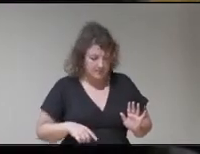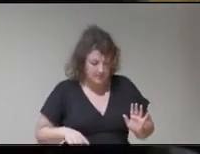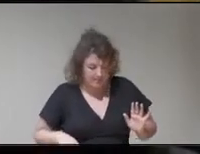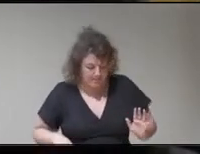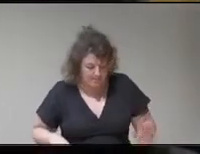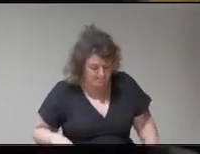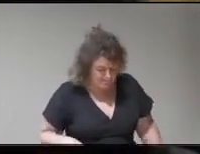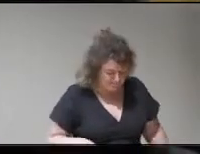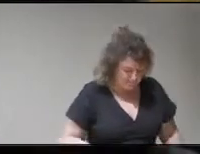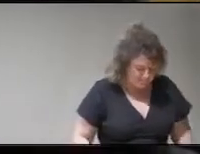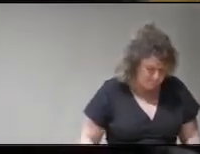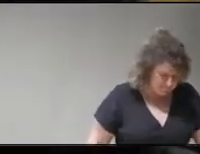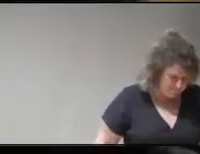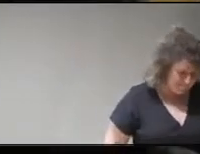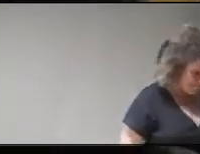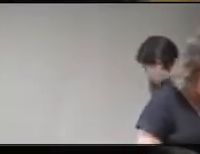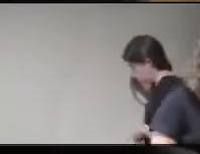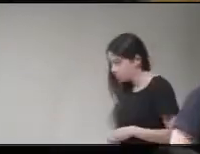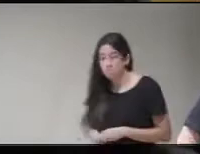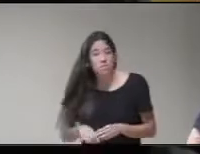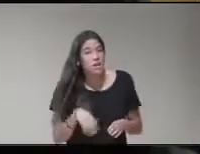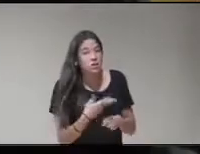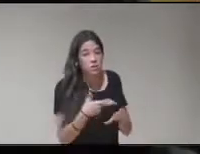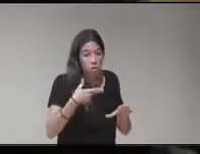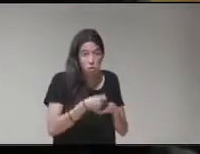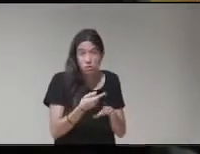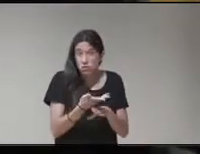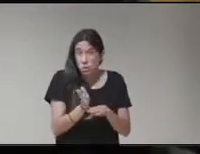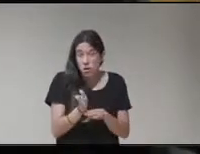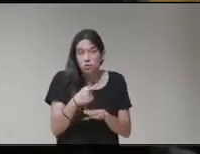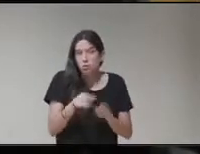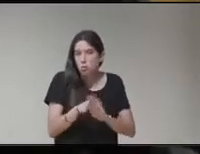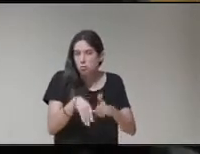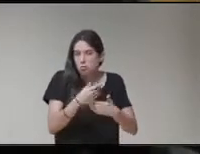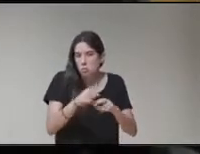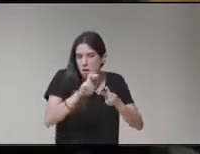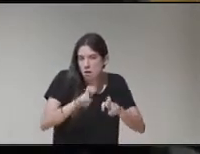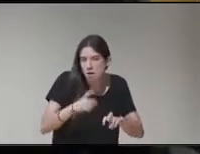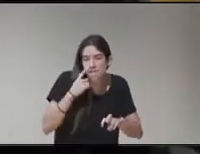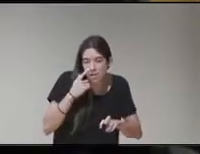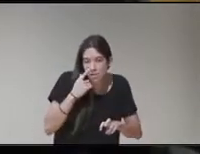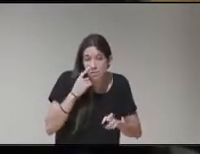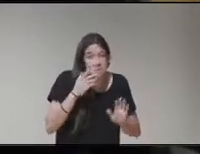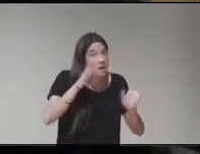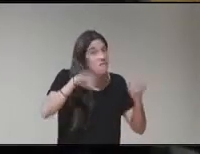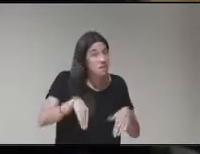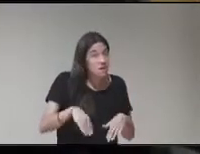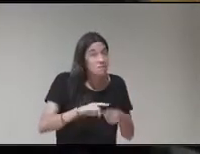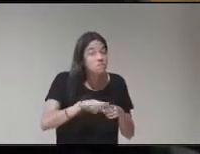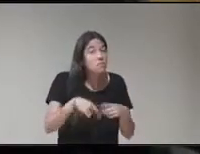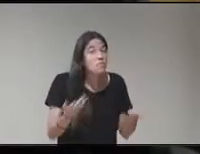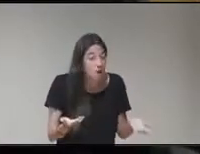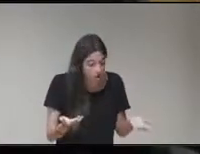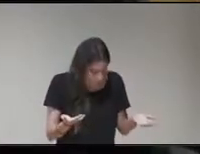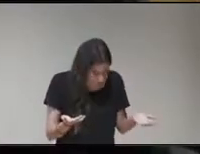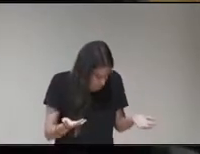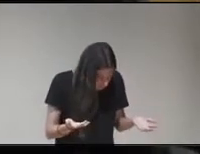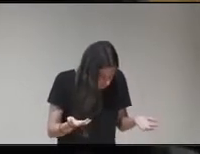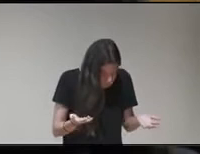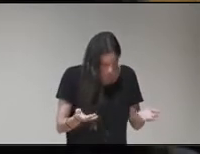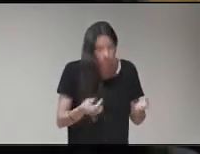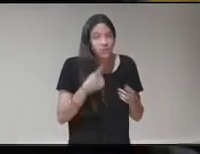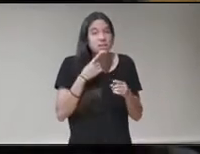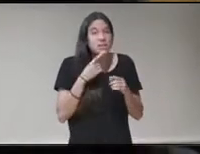inducciones y tiramos con él para adelante como si estuviéramos aislando fago. Y resulta que al final, en los gradientes de cloruro de